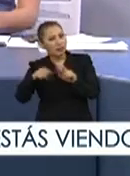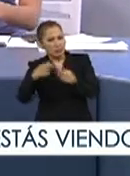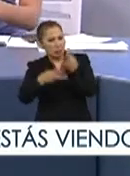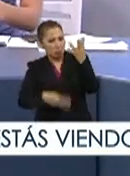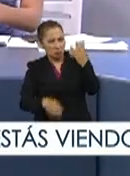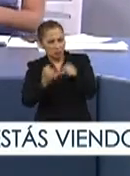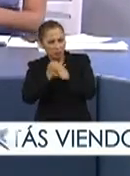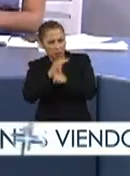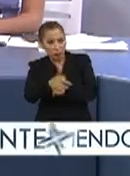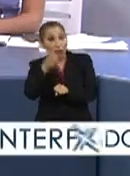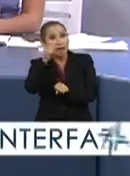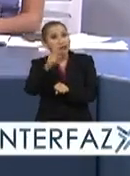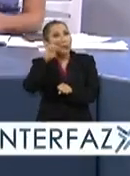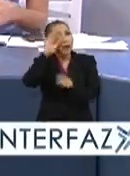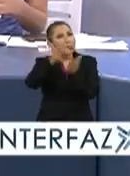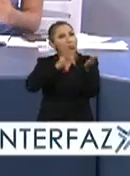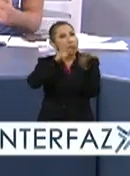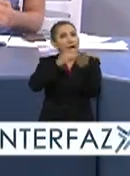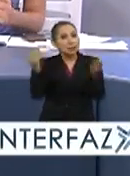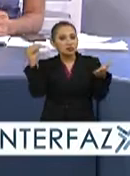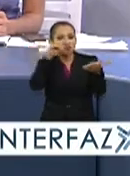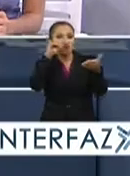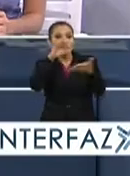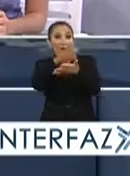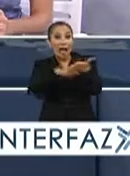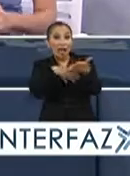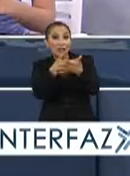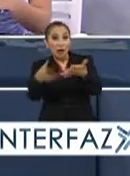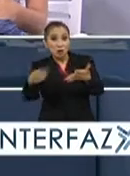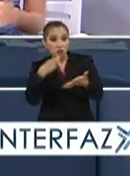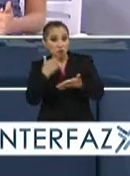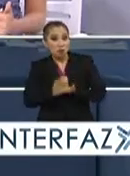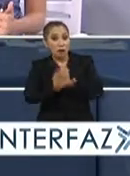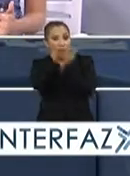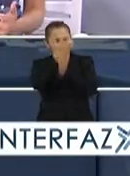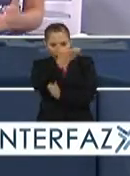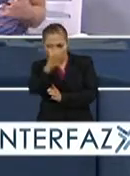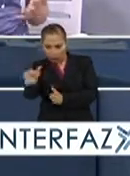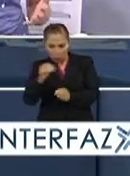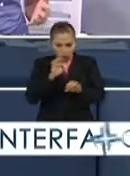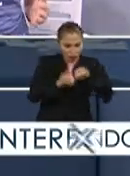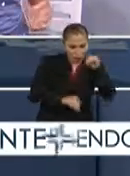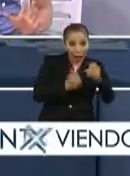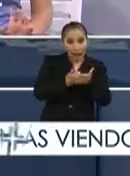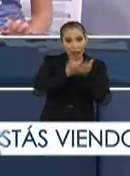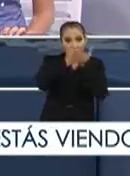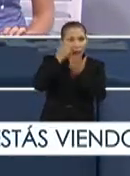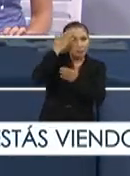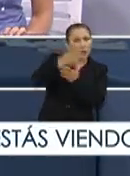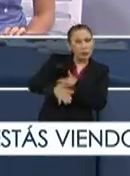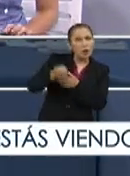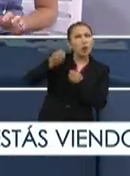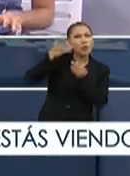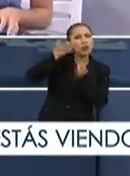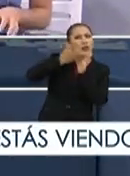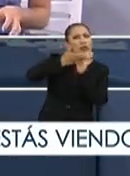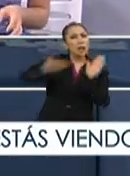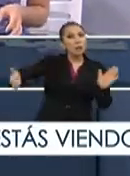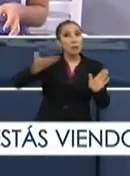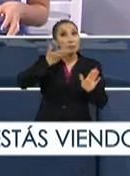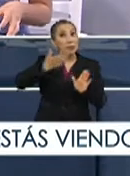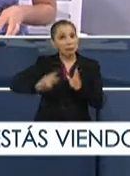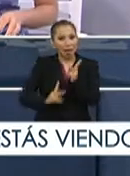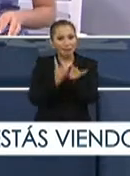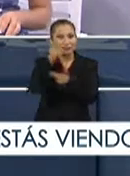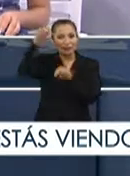detalles. Todo esto hasta lograr generar un calendario extremadamente útil para la agricultura que permitía prever los periodos más favorables para